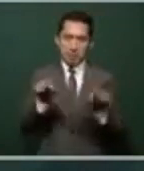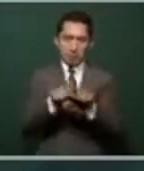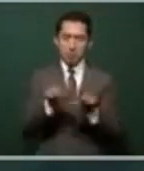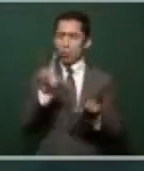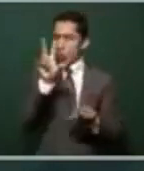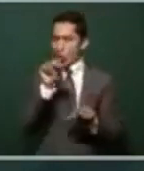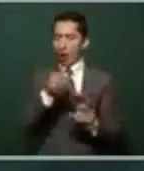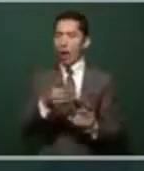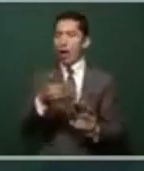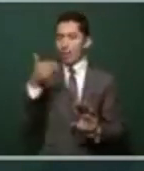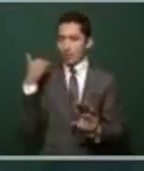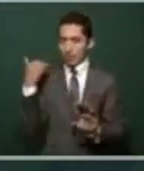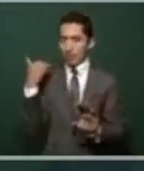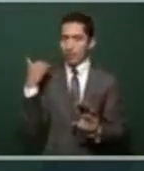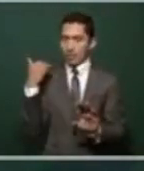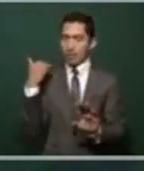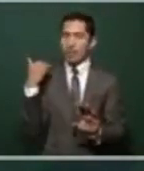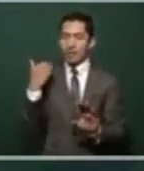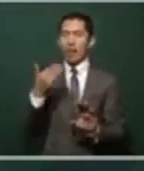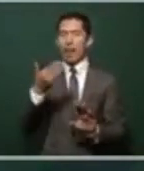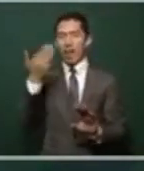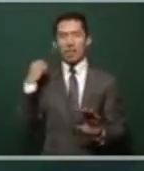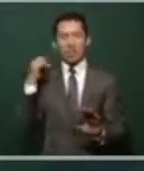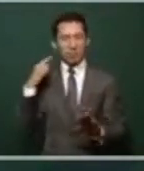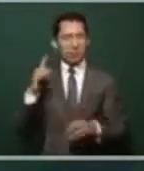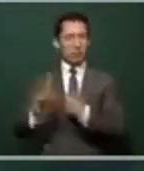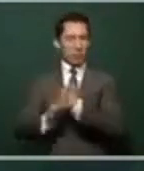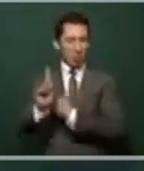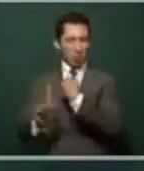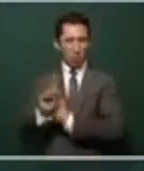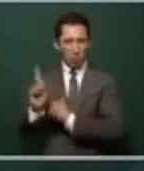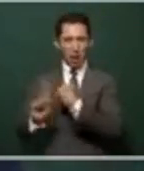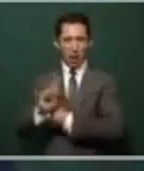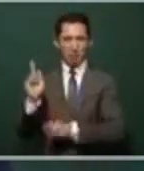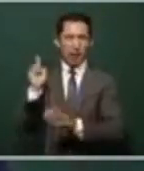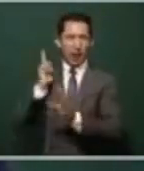como estaba el problema del robo de combustible en Hidalgo,